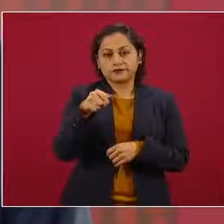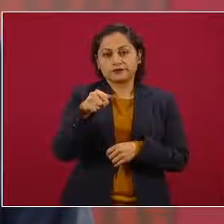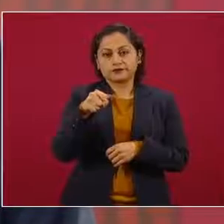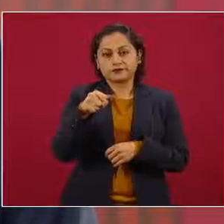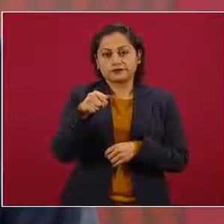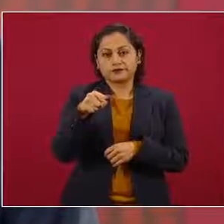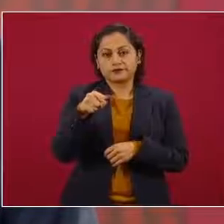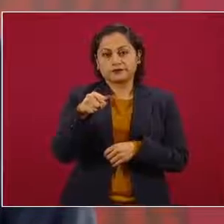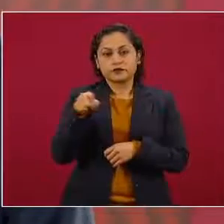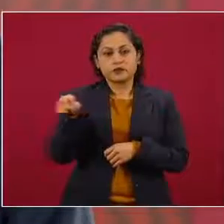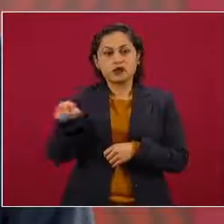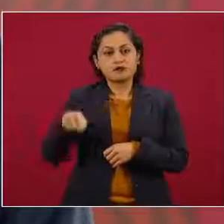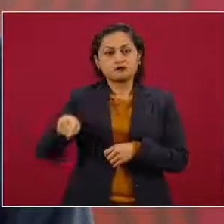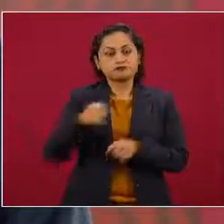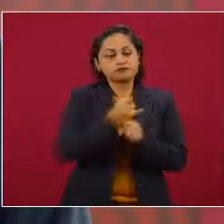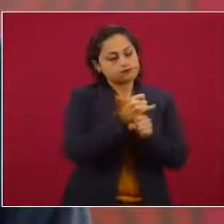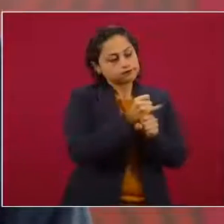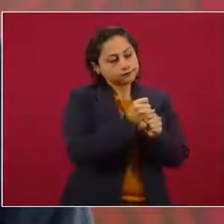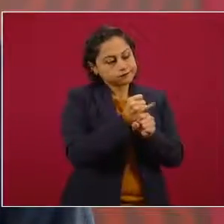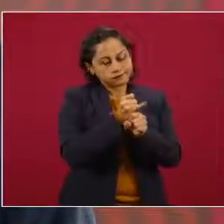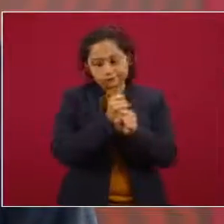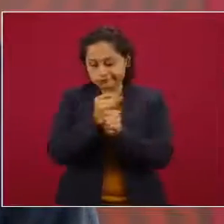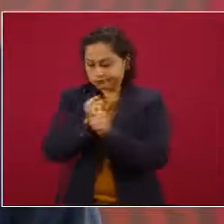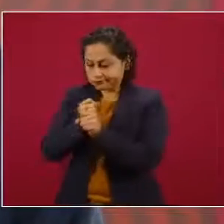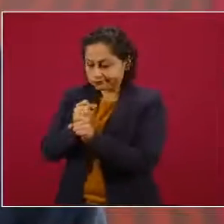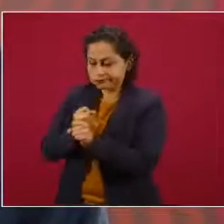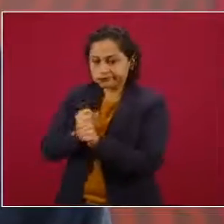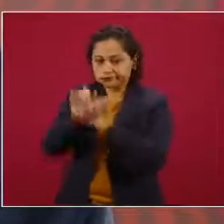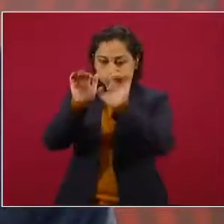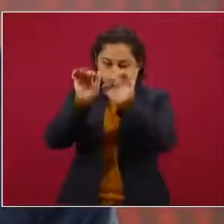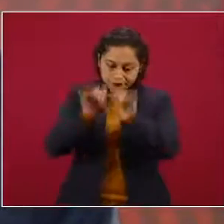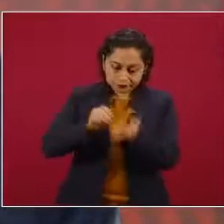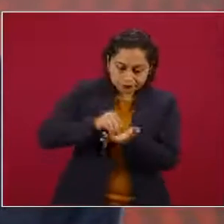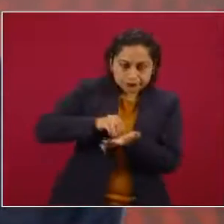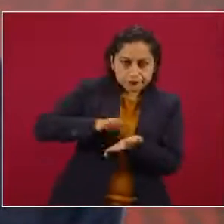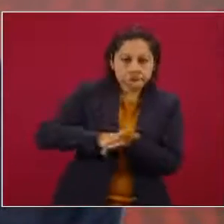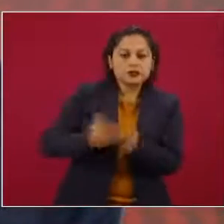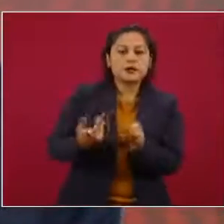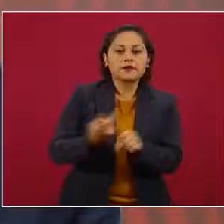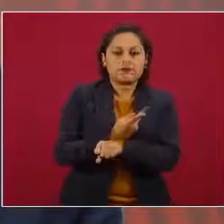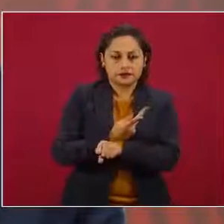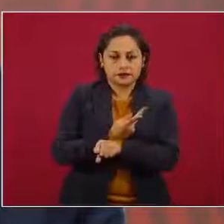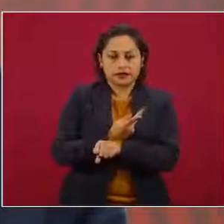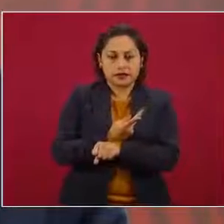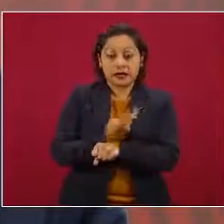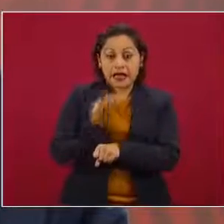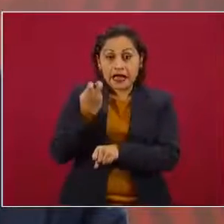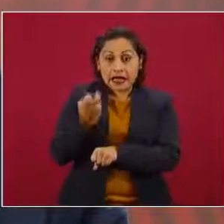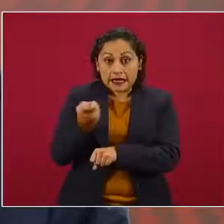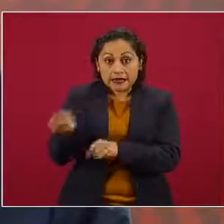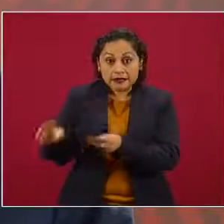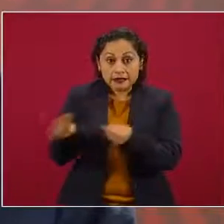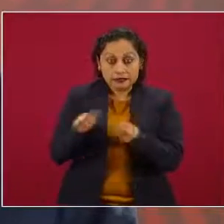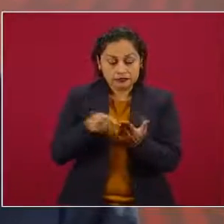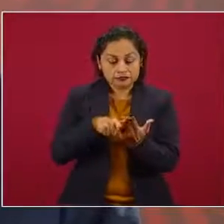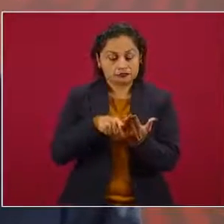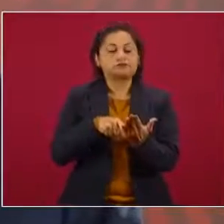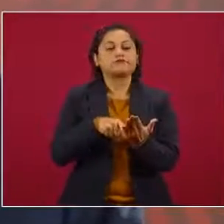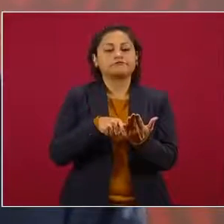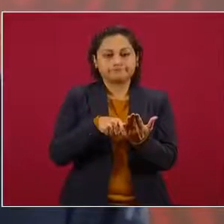levantar un diagnóstico de cómo estaba la situación. Ese diagnóstico me sirvió para tomar